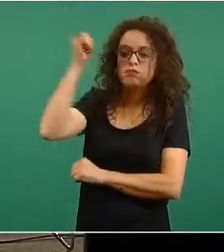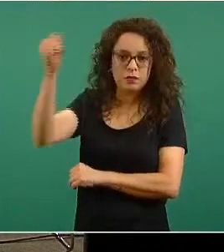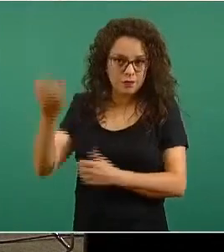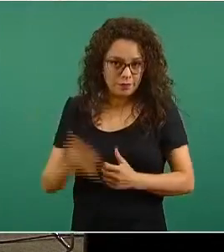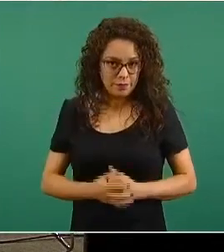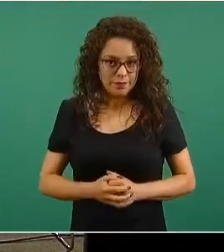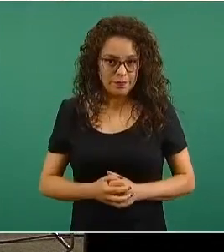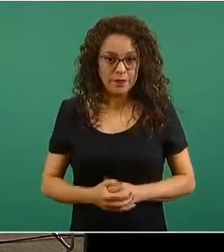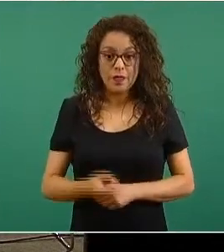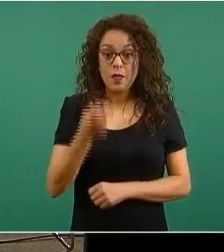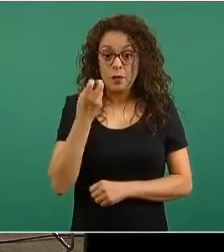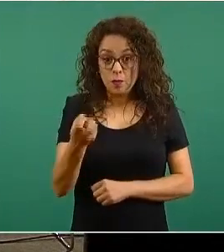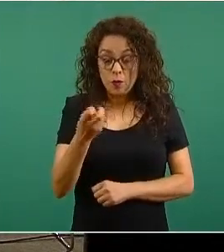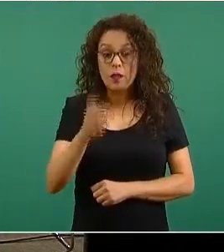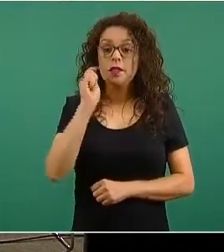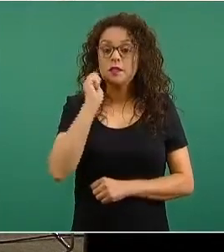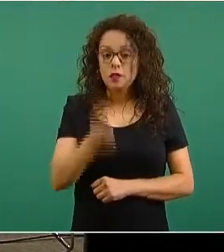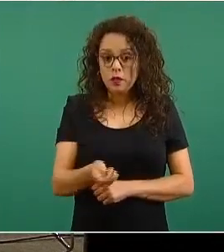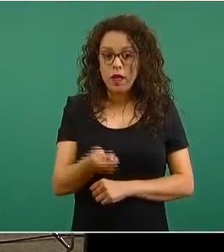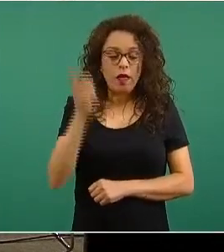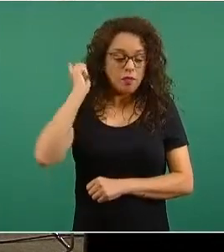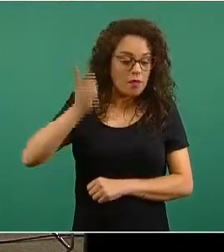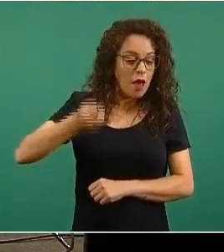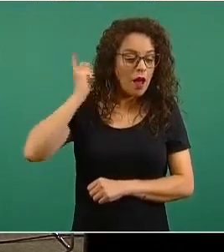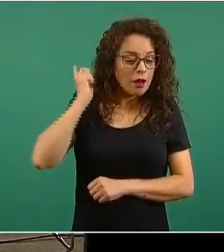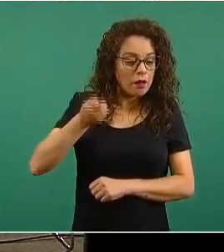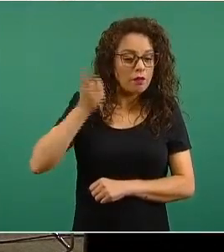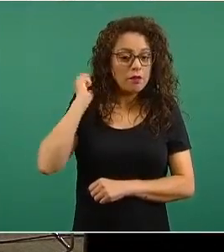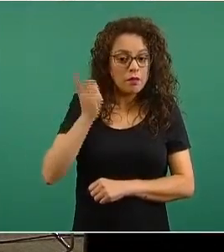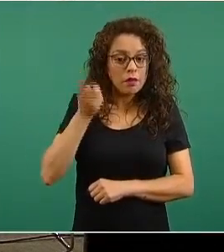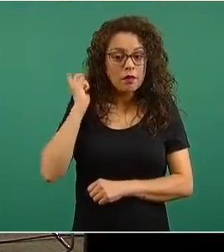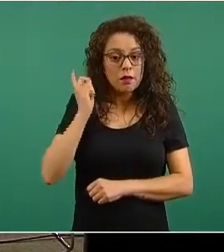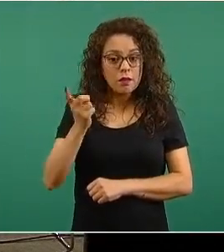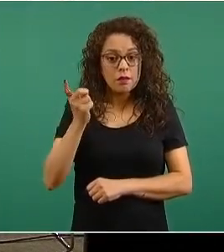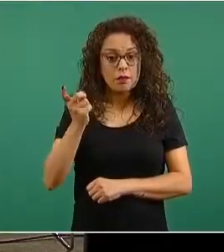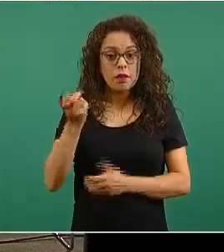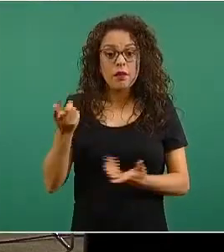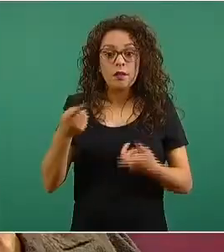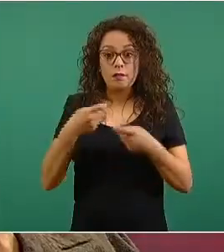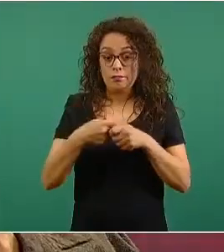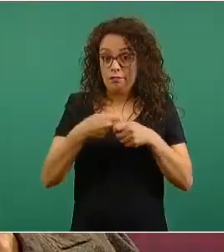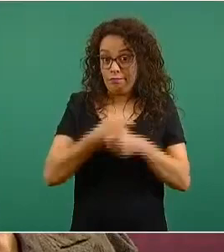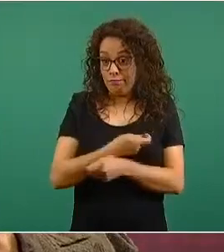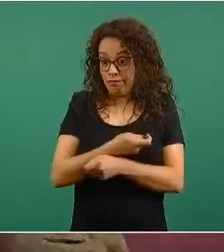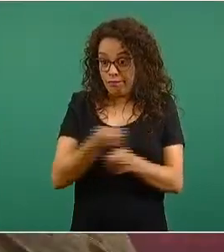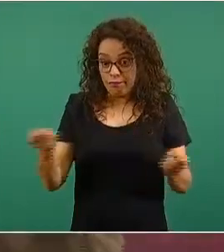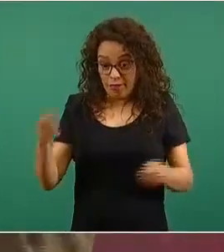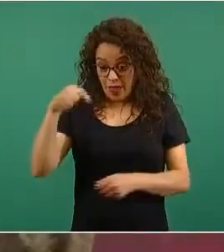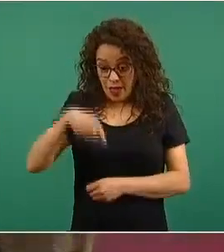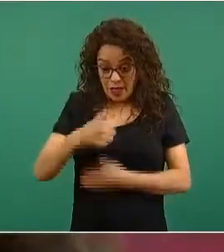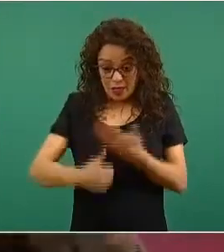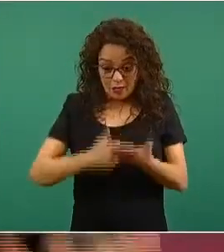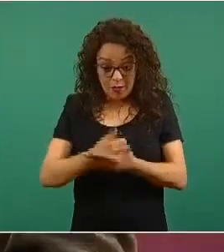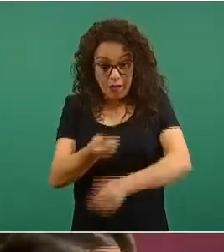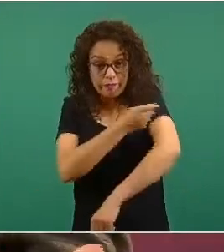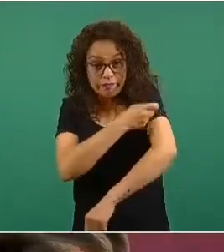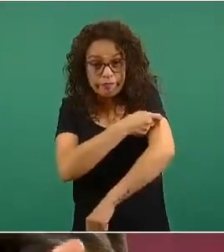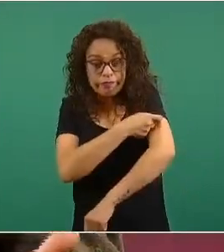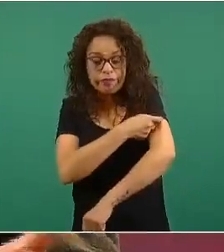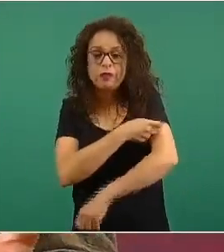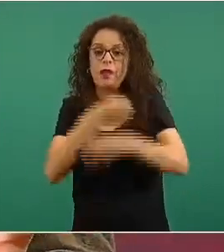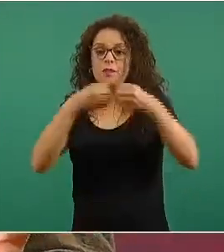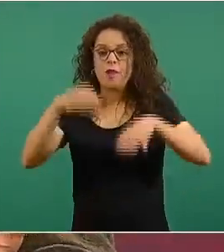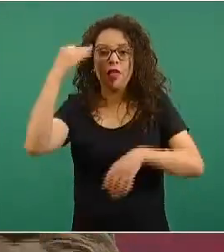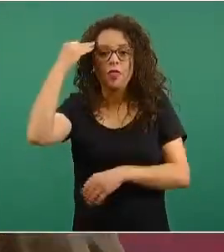de trabajo en las zonas urbanas es un día de rezago en las zonas rurales. Desde luego pasa lo contrario si lo